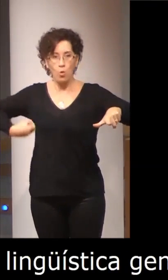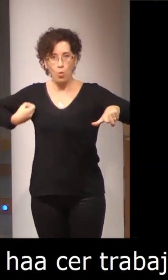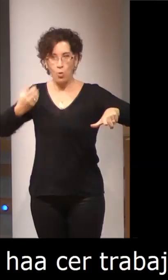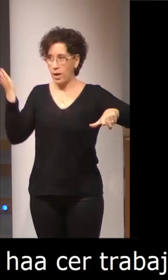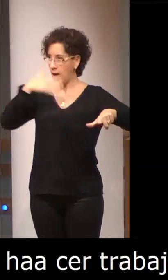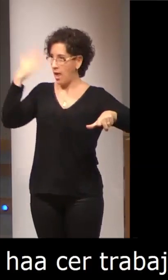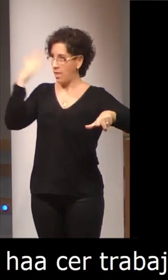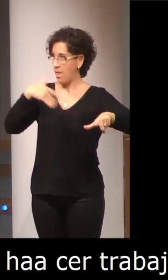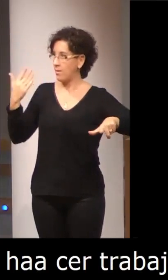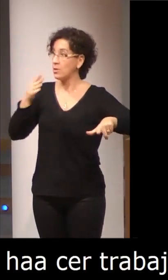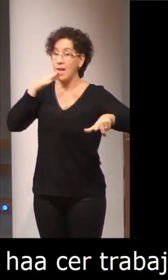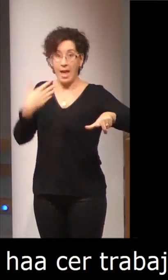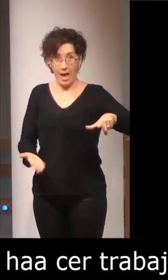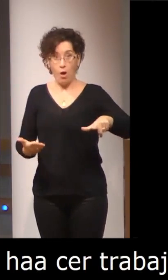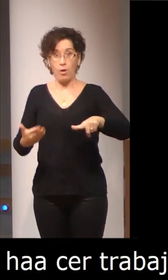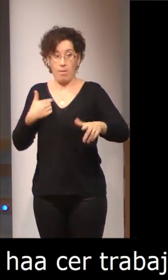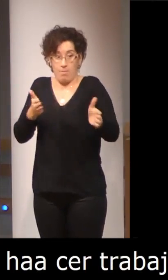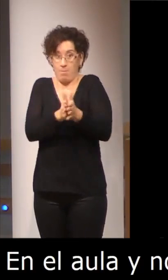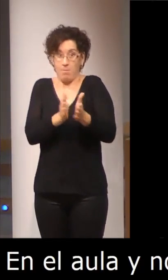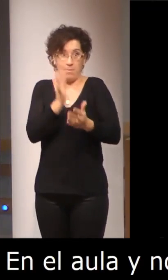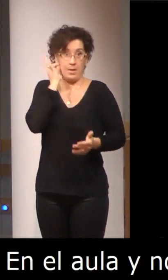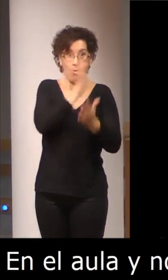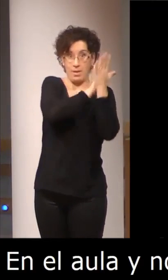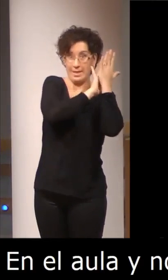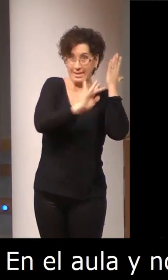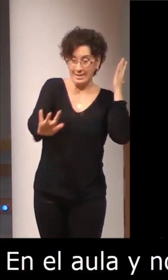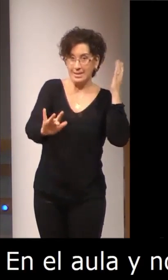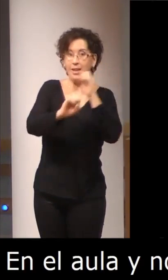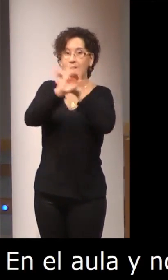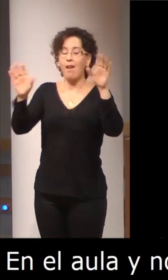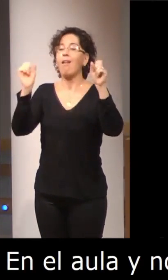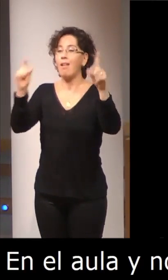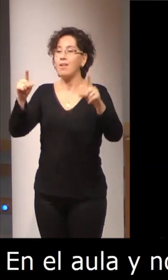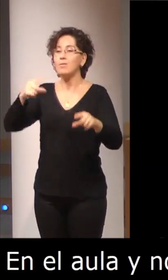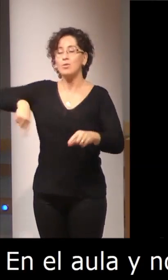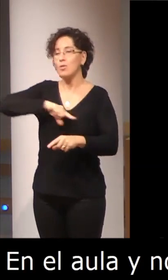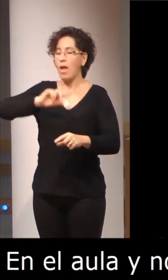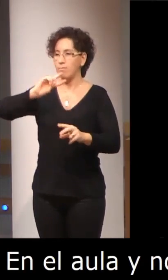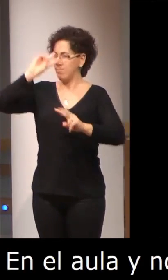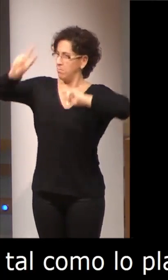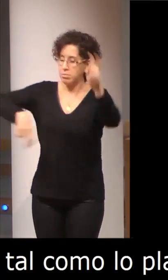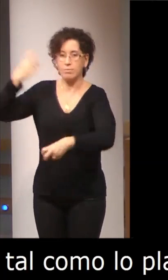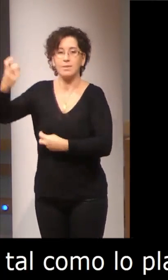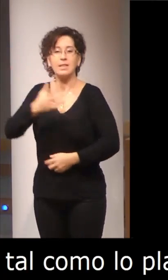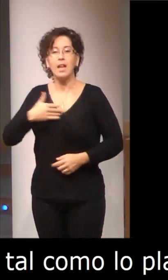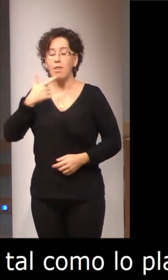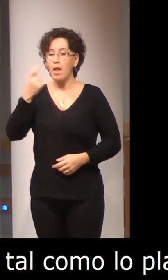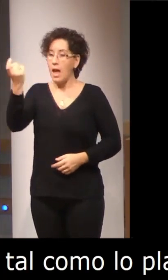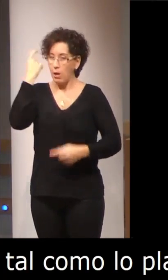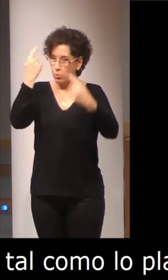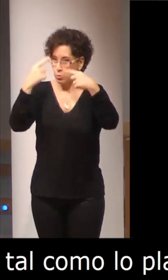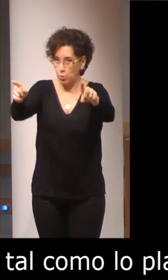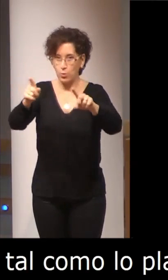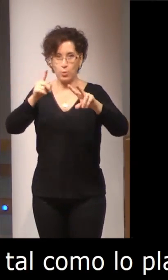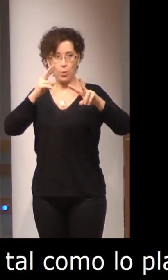tal como lo planteamos, y lo va a describir Vanessa, es... dejando que el alumno investigue, que el